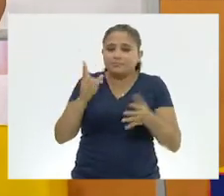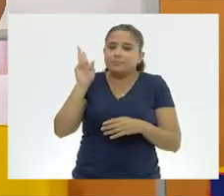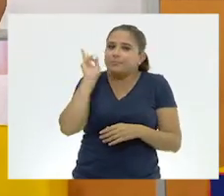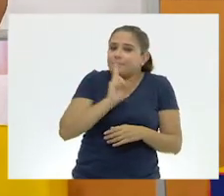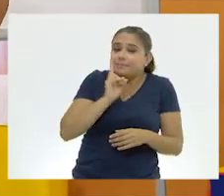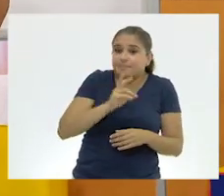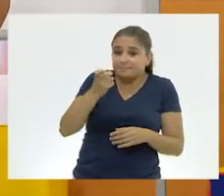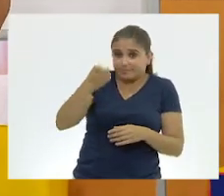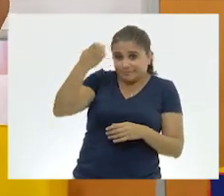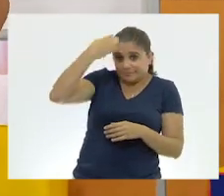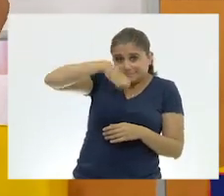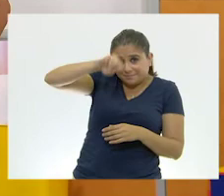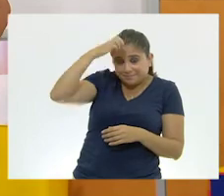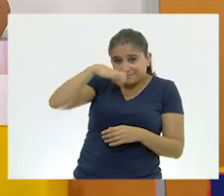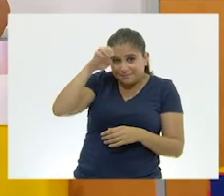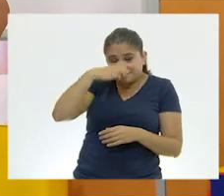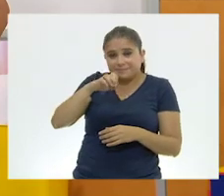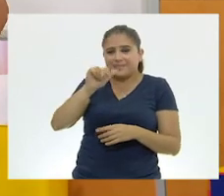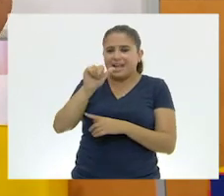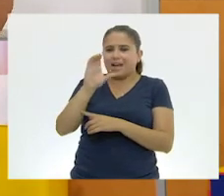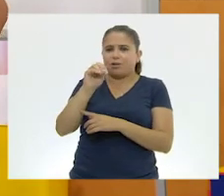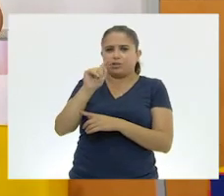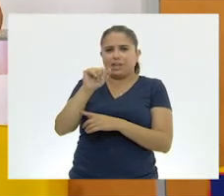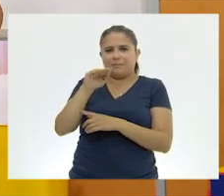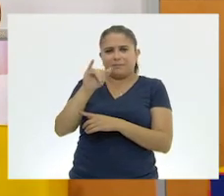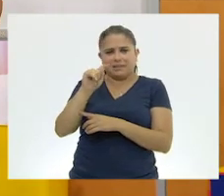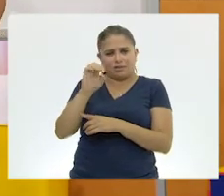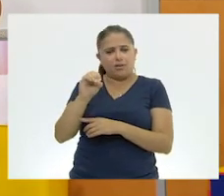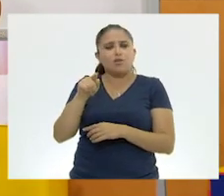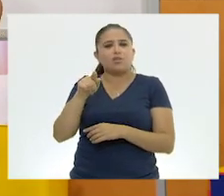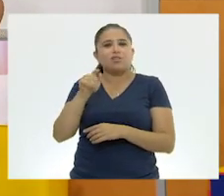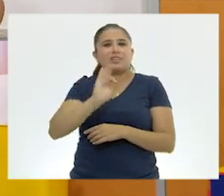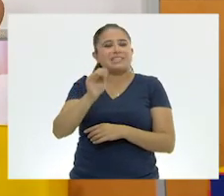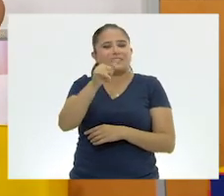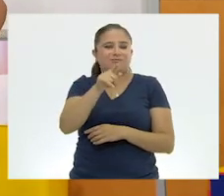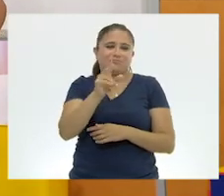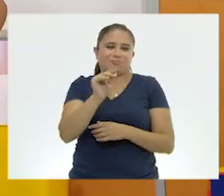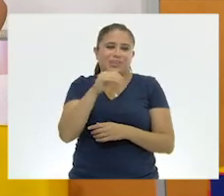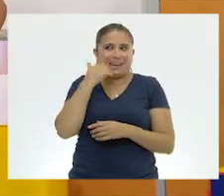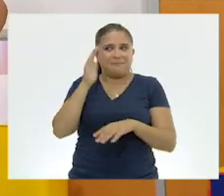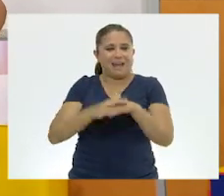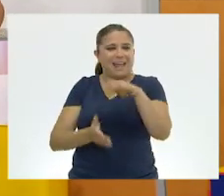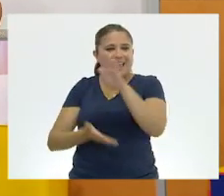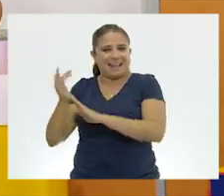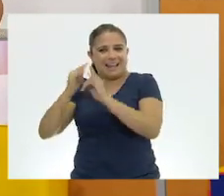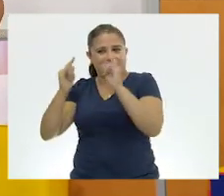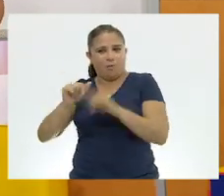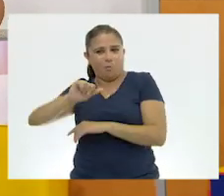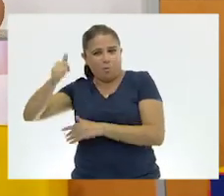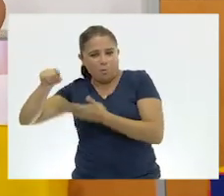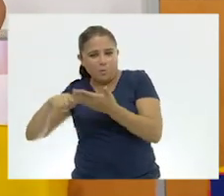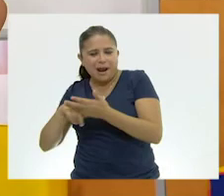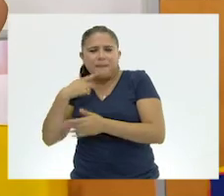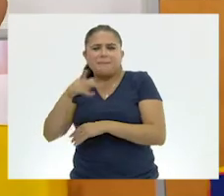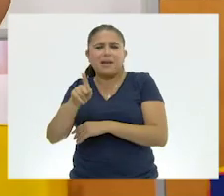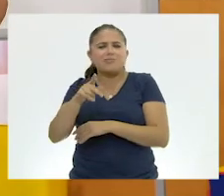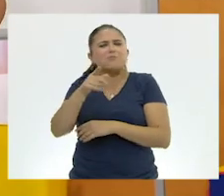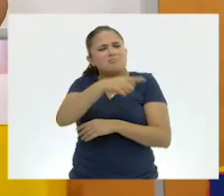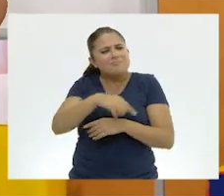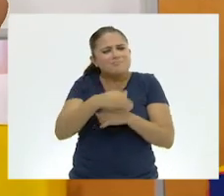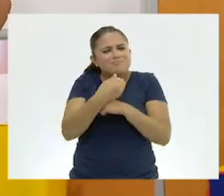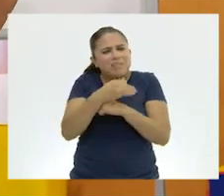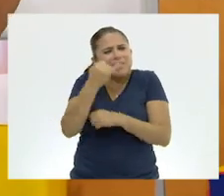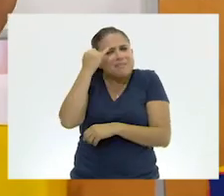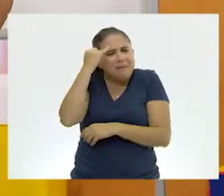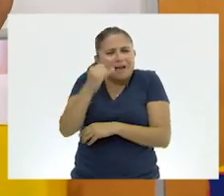esta experiencia. Un acantonamiento, pues tal vez no es lo que tú esperabas, pero seguro que te sentirás mejor. pero